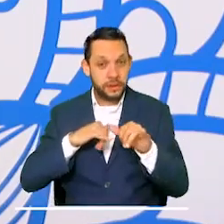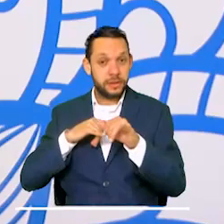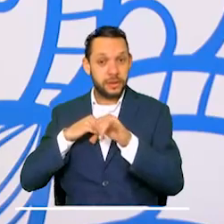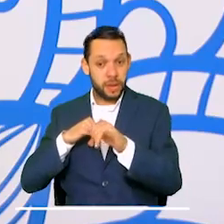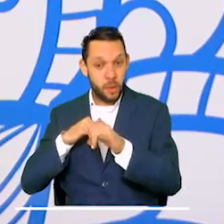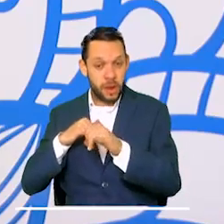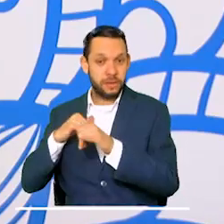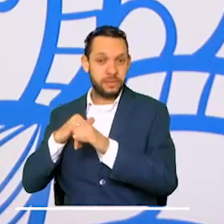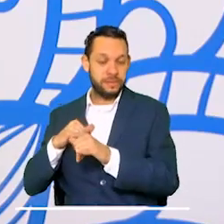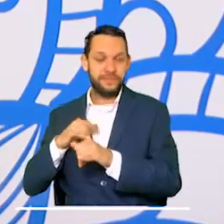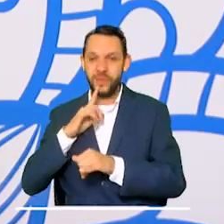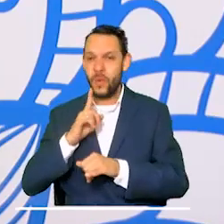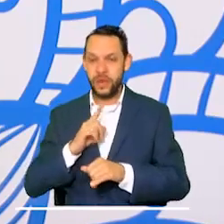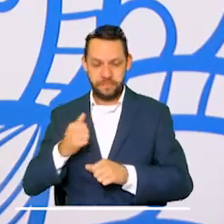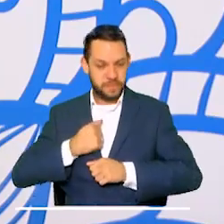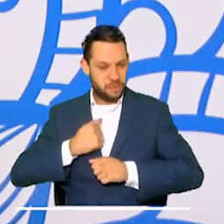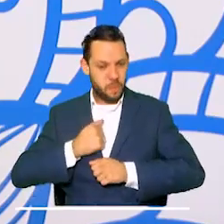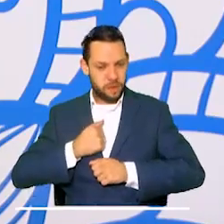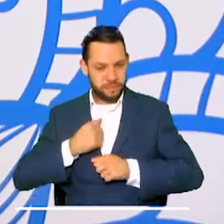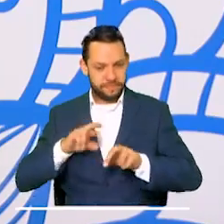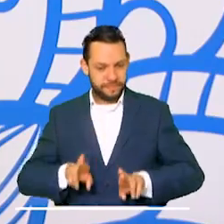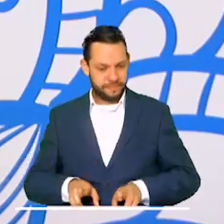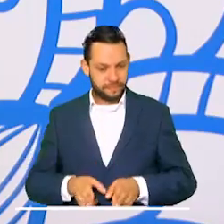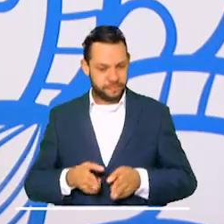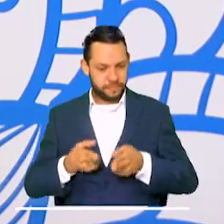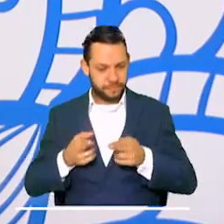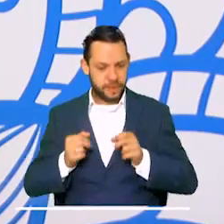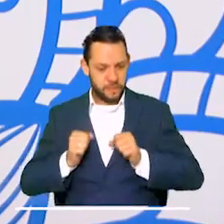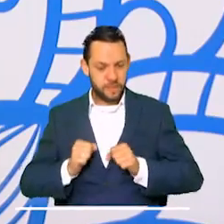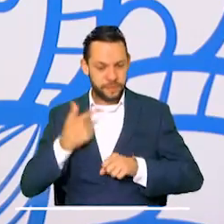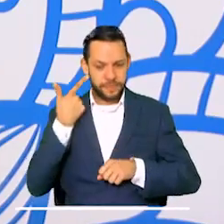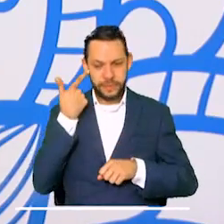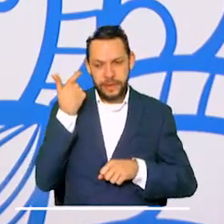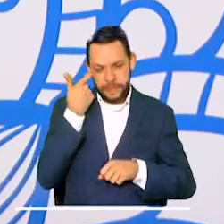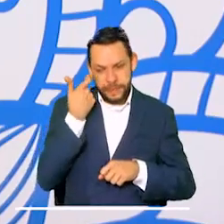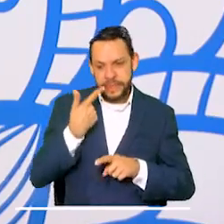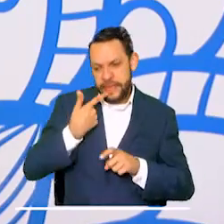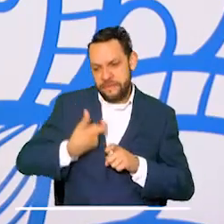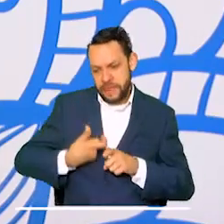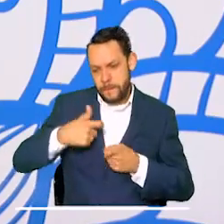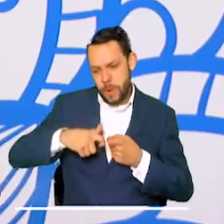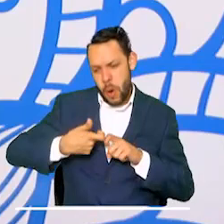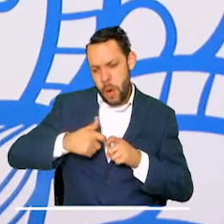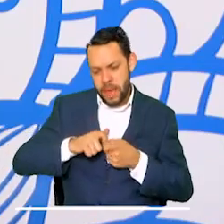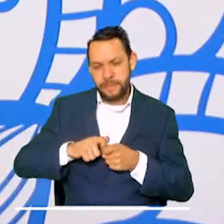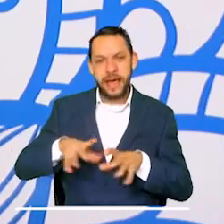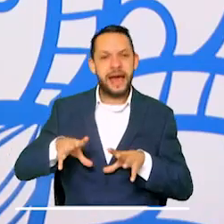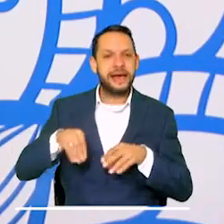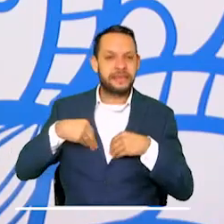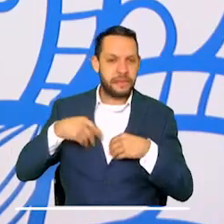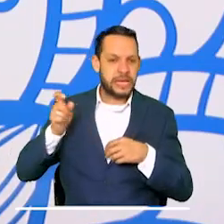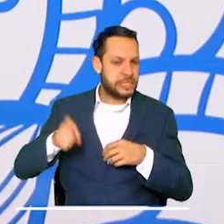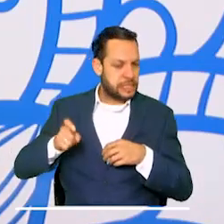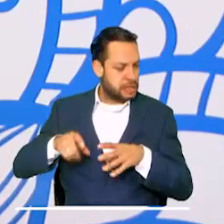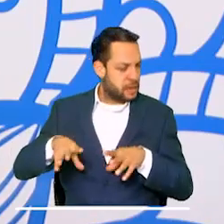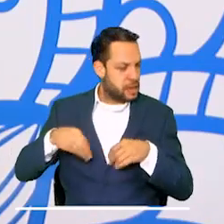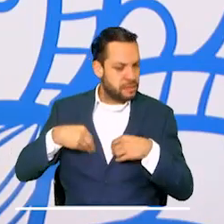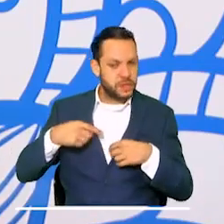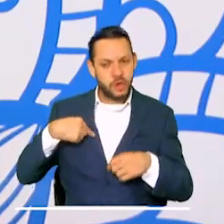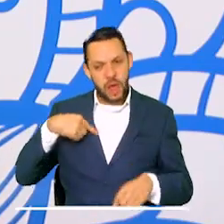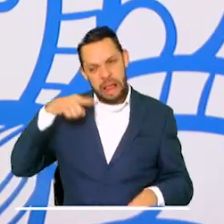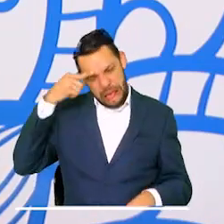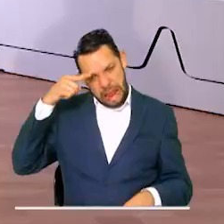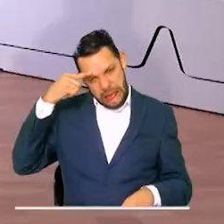ser resiliente tienes que primero enfrentarte a los retos. Ese fue el camino por el cual yo llegué a este tema de la